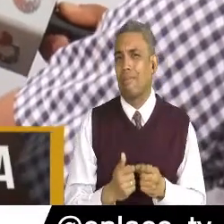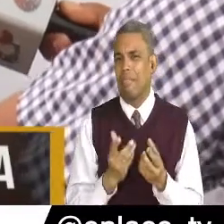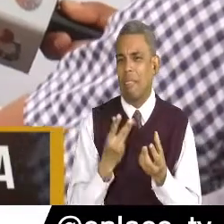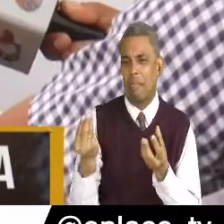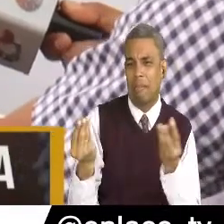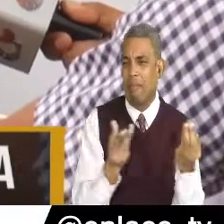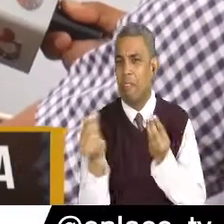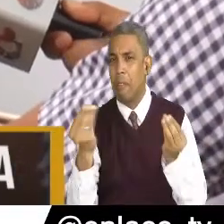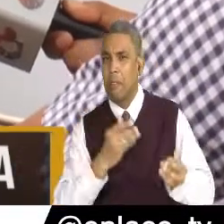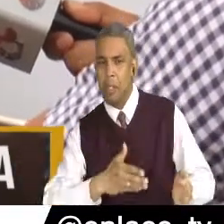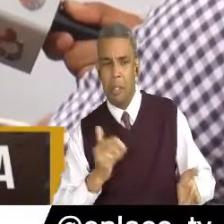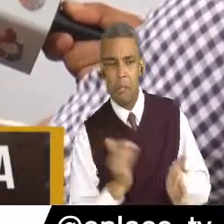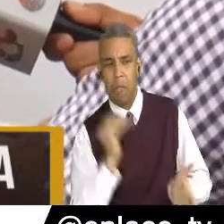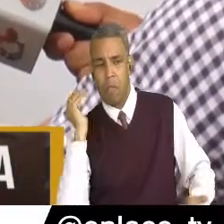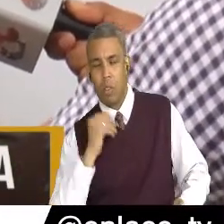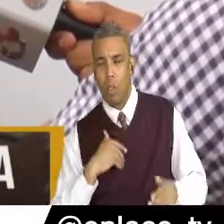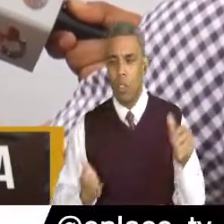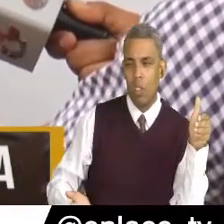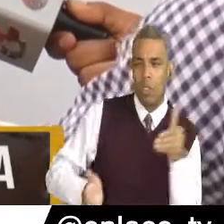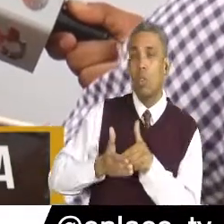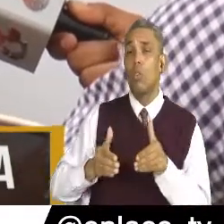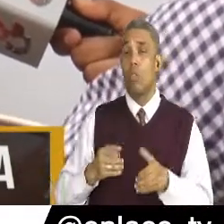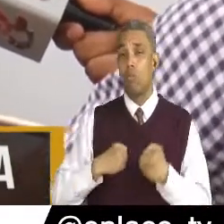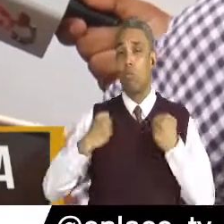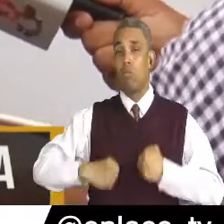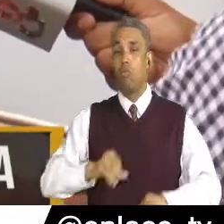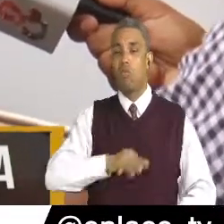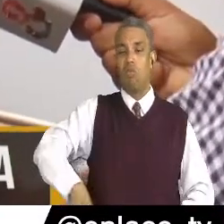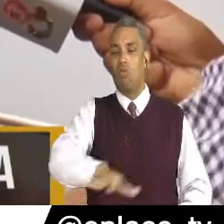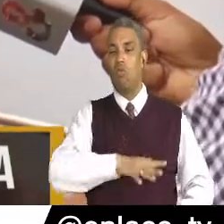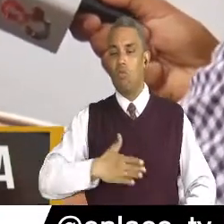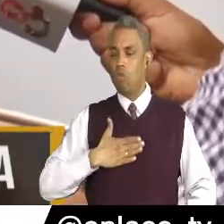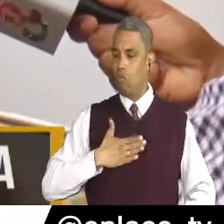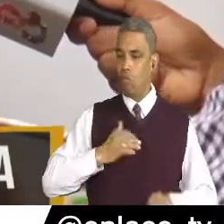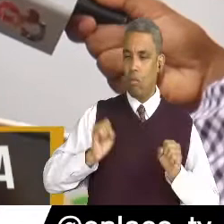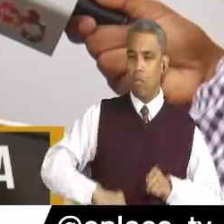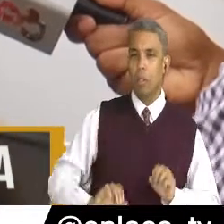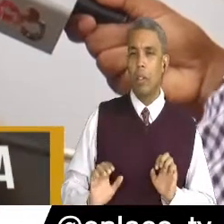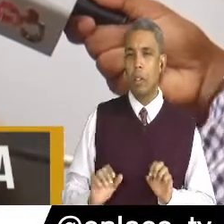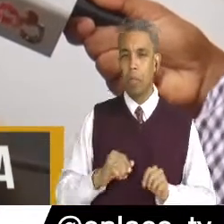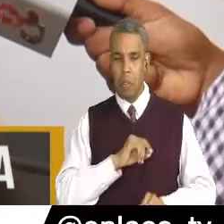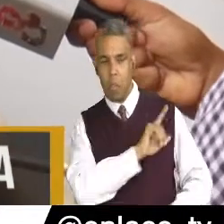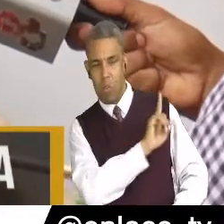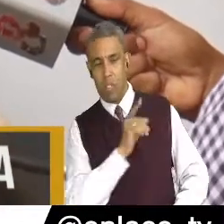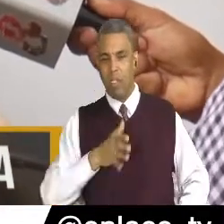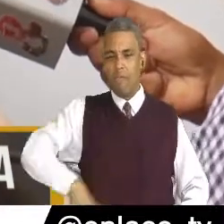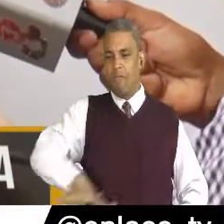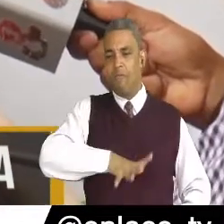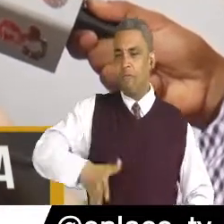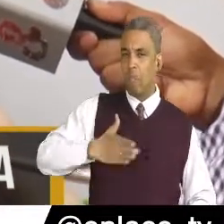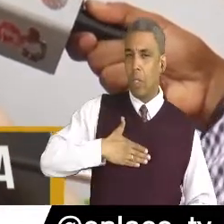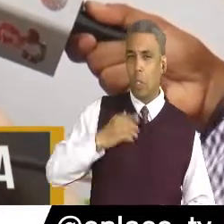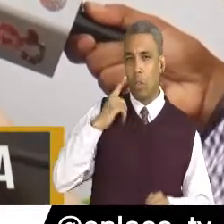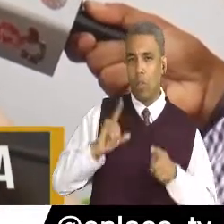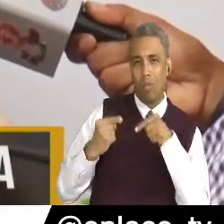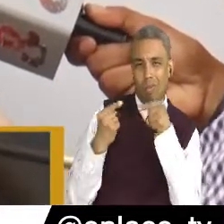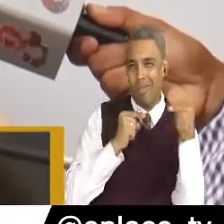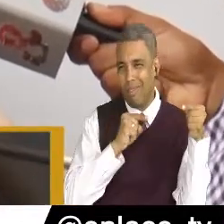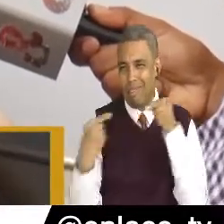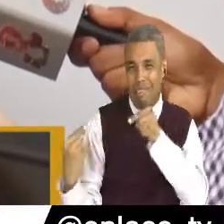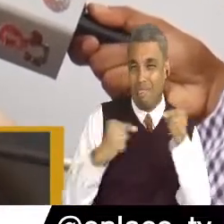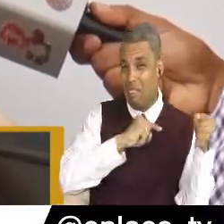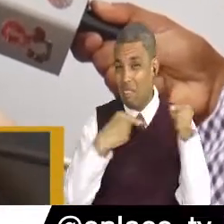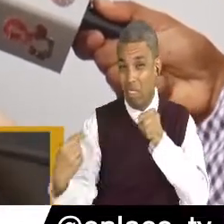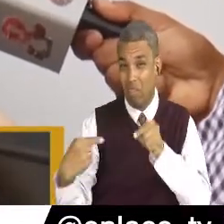que quisiera tomar algún poder sobre esta situación, lo cual pues está muy disperso. Pero tras esta persona estamos y sabemos en qué se